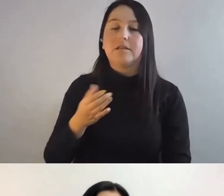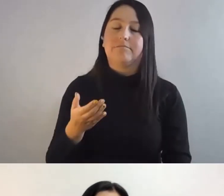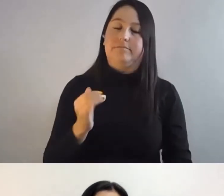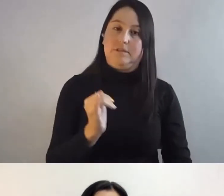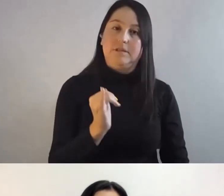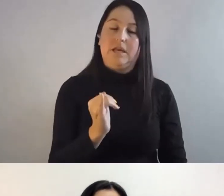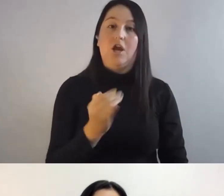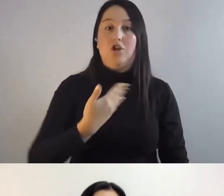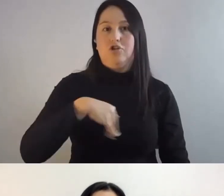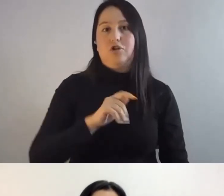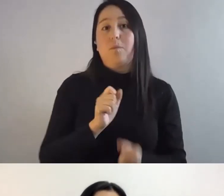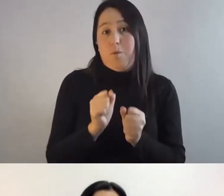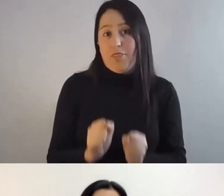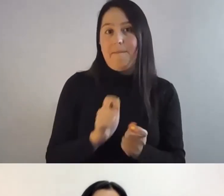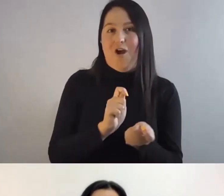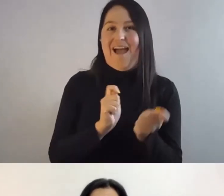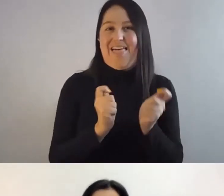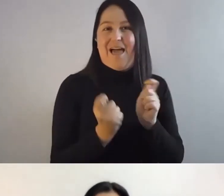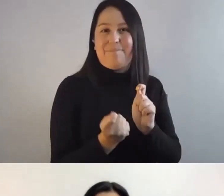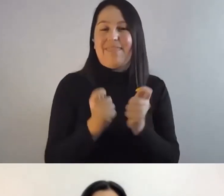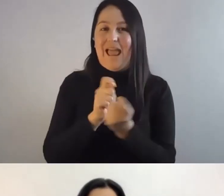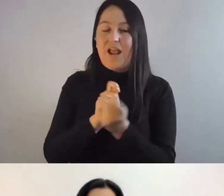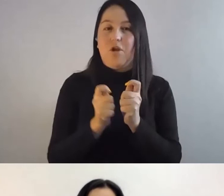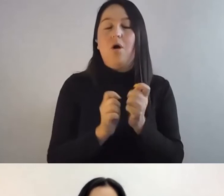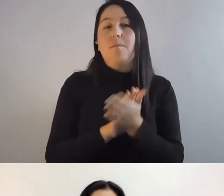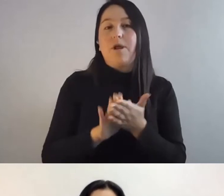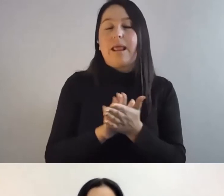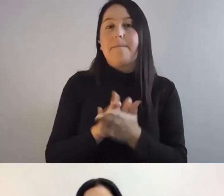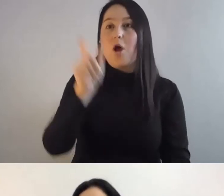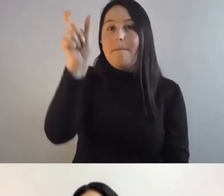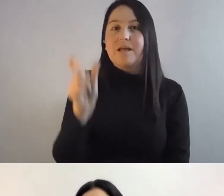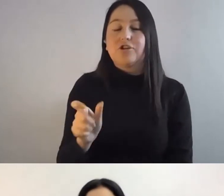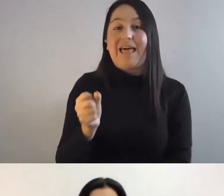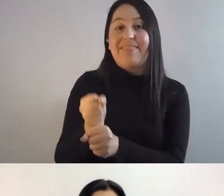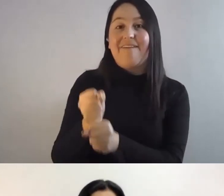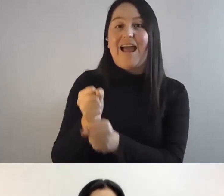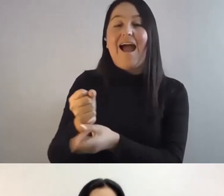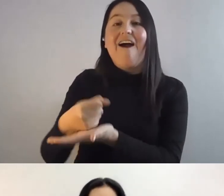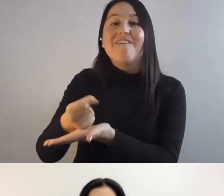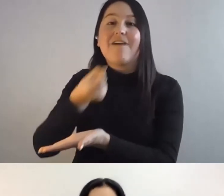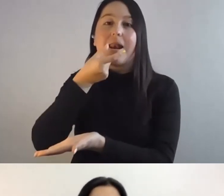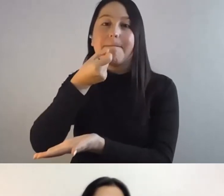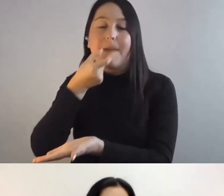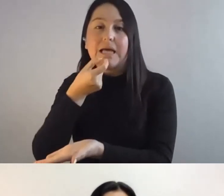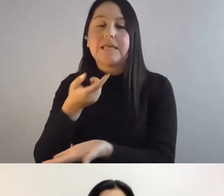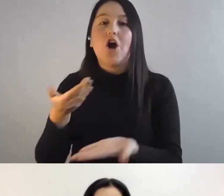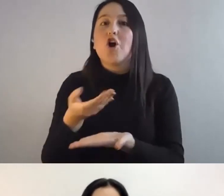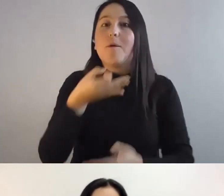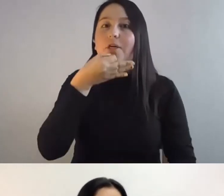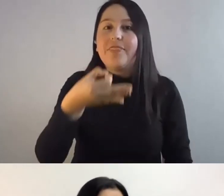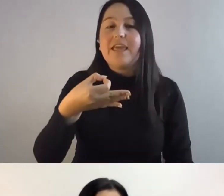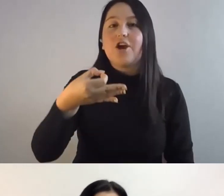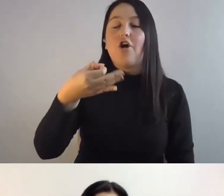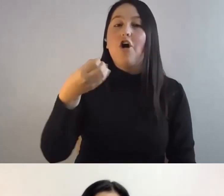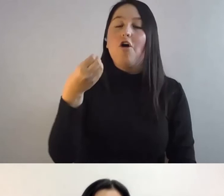lo adaptamos, por ejemplo, en un contexto, no sé, una persona que trabaja en una farmacia, como digo, hola, buenas tardes, ¿cómo está? ¿Qué necesita? ¿Algún